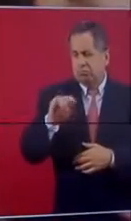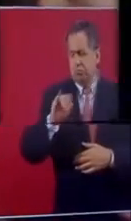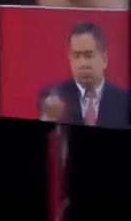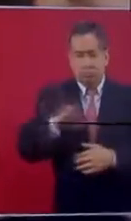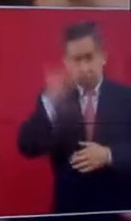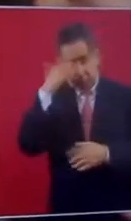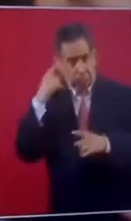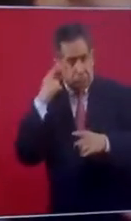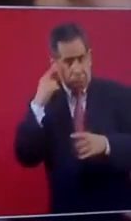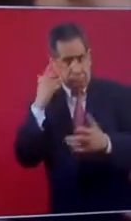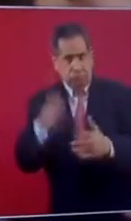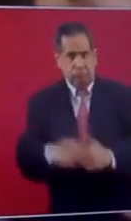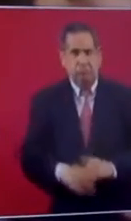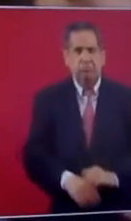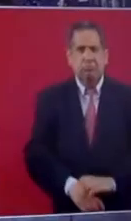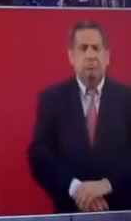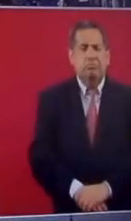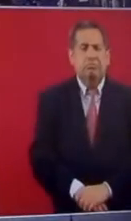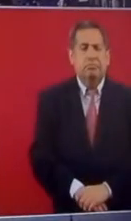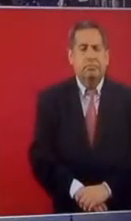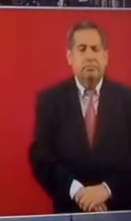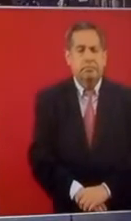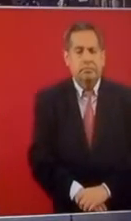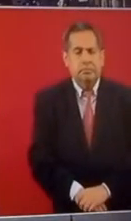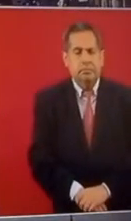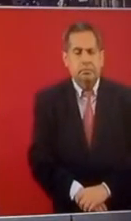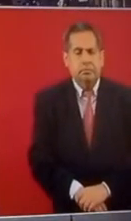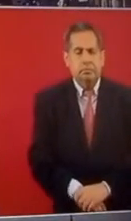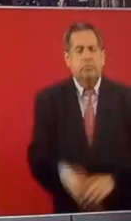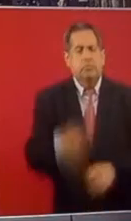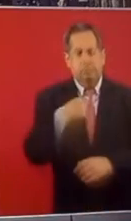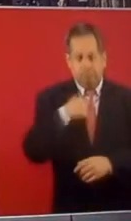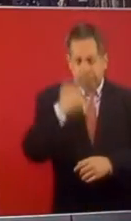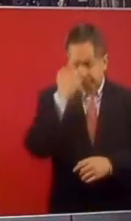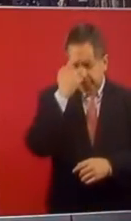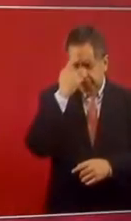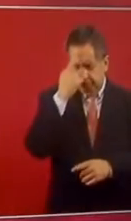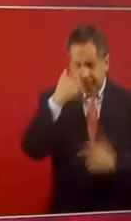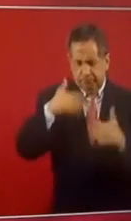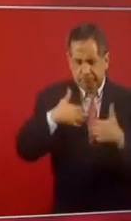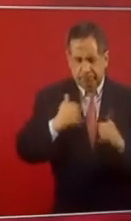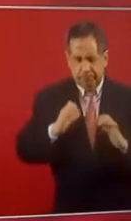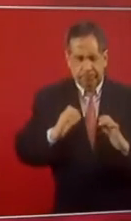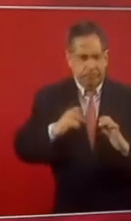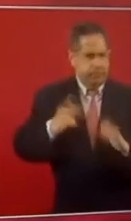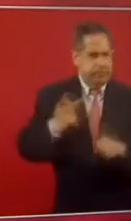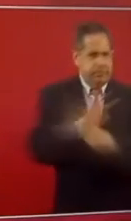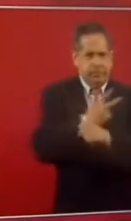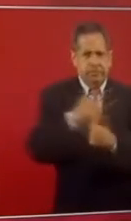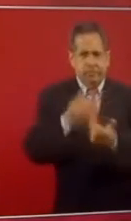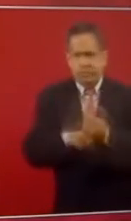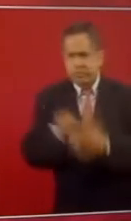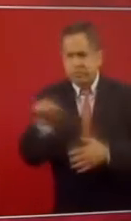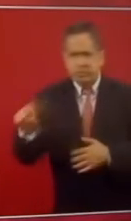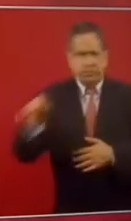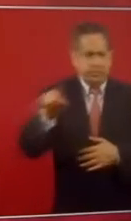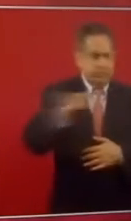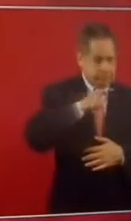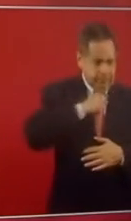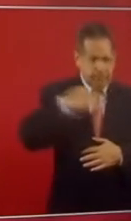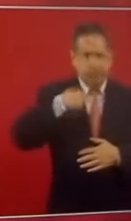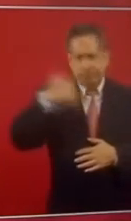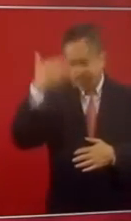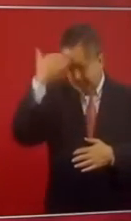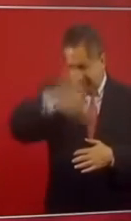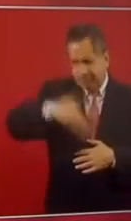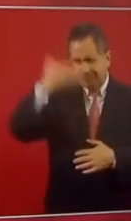Defenderemos los espacios de participación política de la mujer, dijo Rubén Suar durante el foro de mujeres priistas. Reconoce el trabajo y